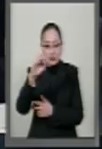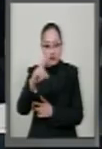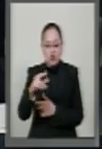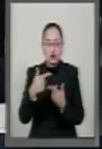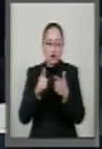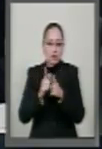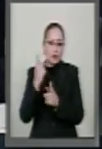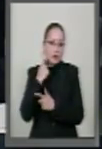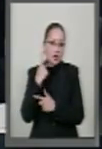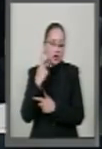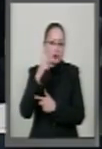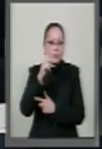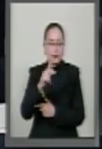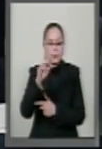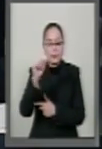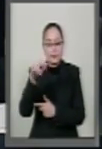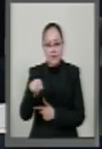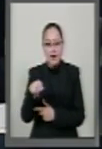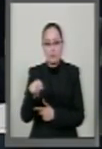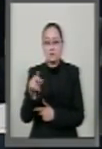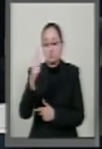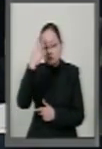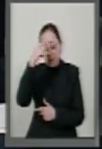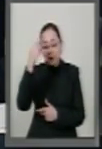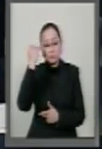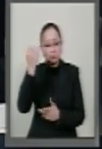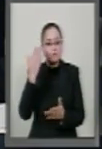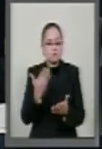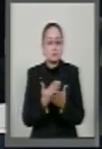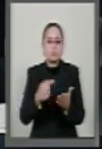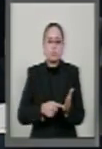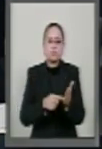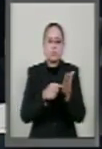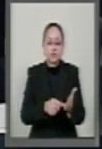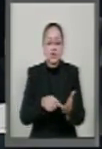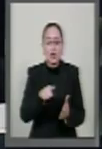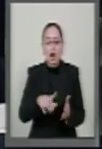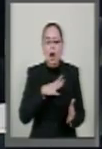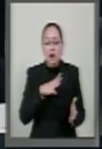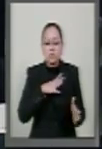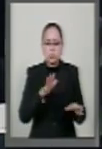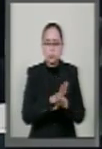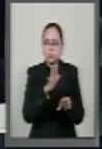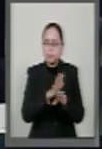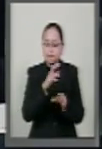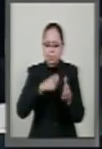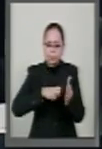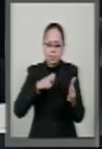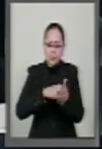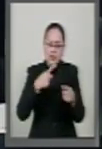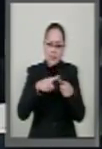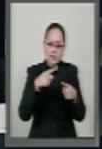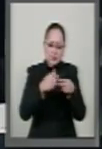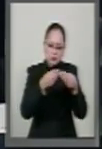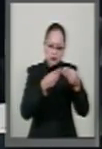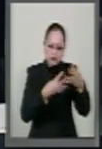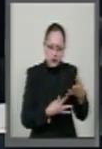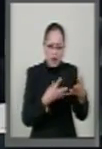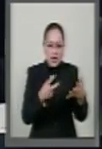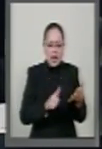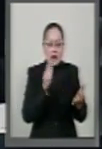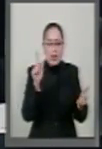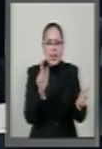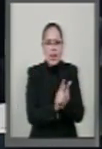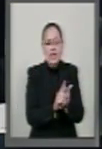Grupo Parlamentario del Partido Acción Nacional para presentar un proyecto de decreto por el que se reforman y adicionan diversas disposiciones de la